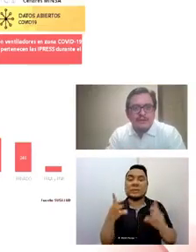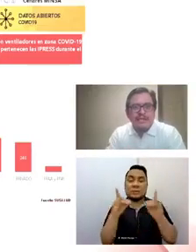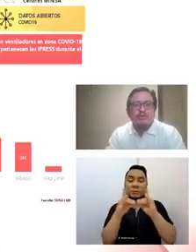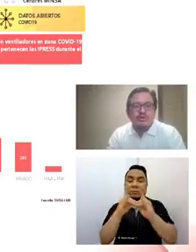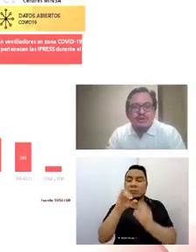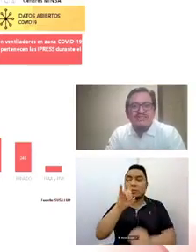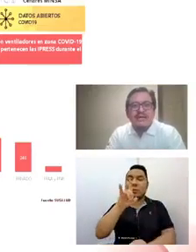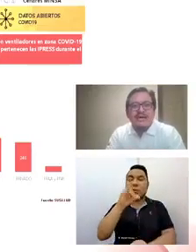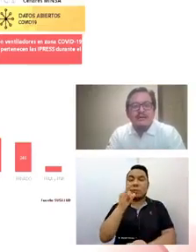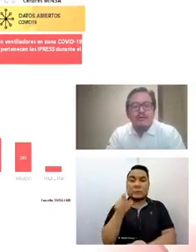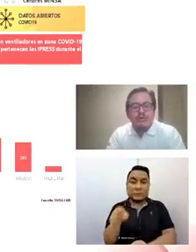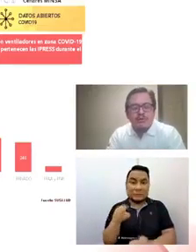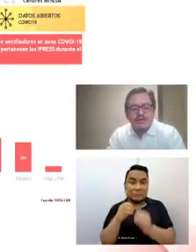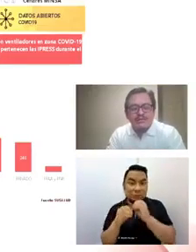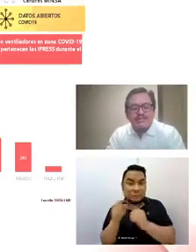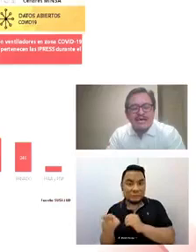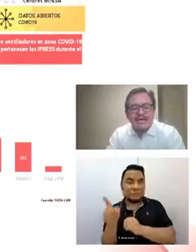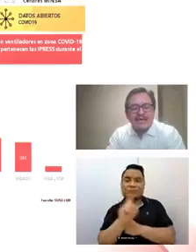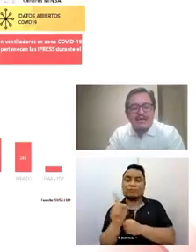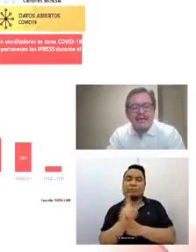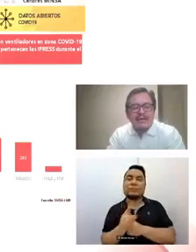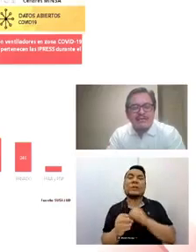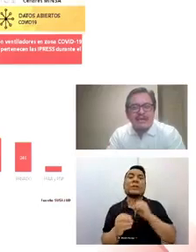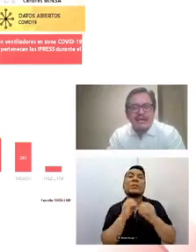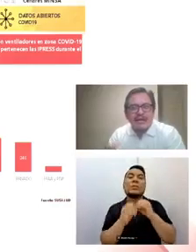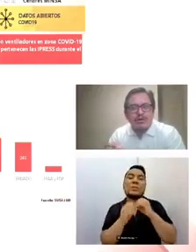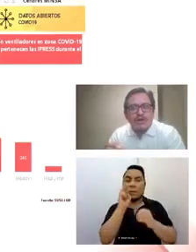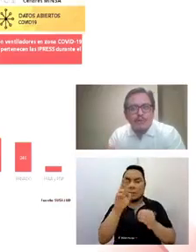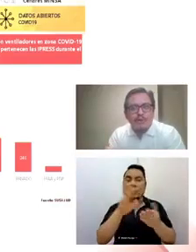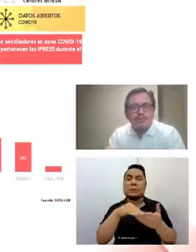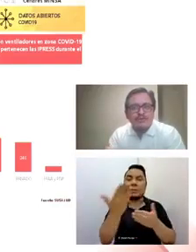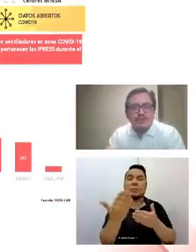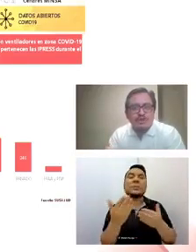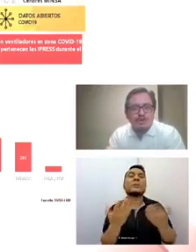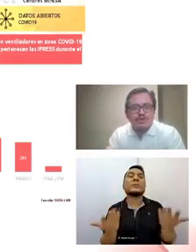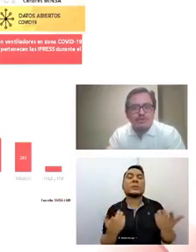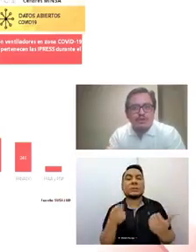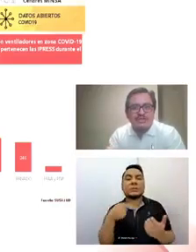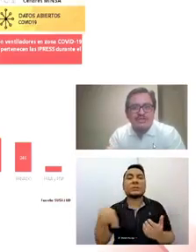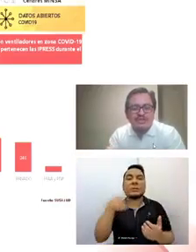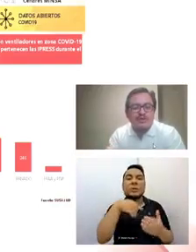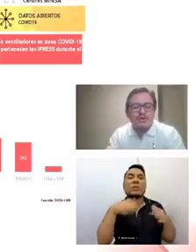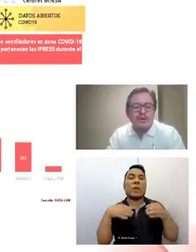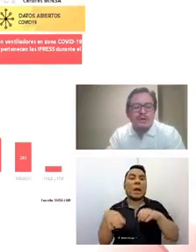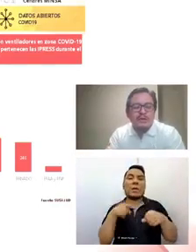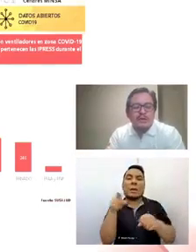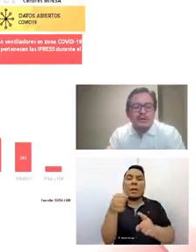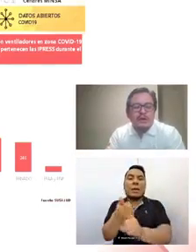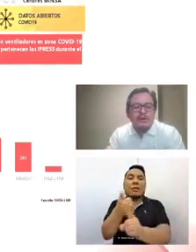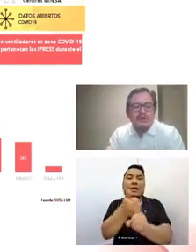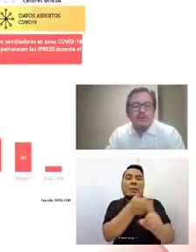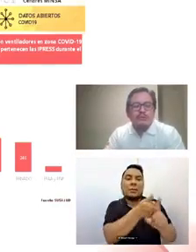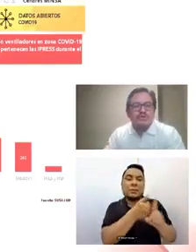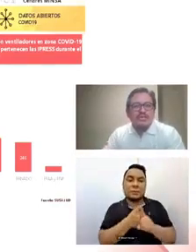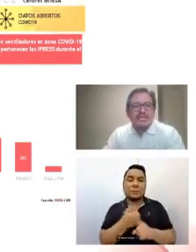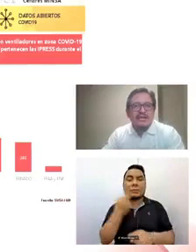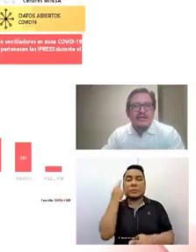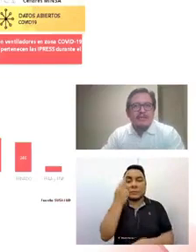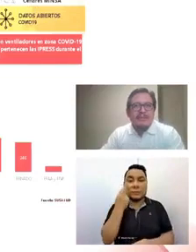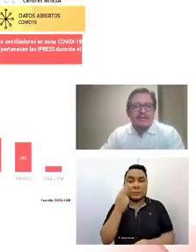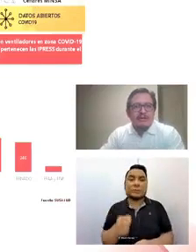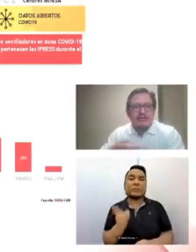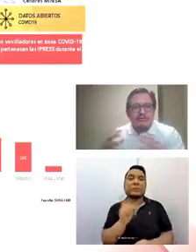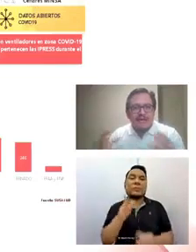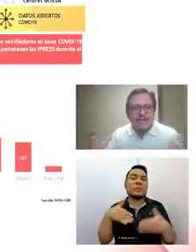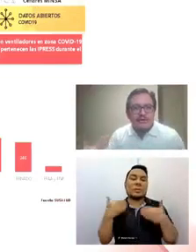UCI. La solución está, como vamos a ver más adelante, está en lo que podemos hacer nosotros. Por esa razón, no podemos